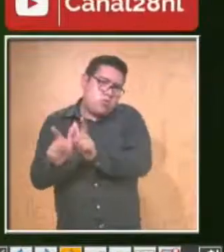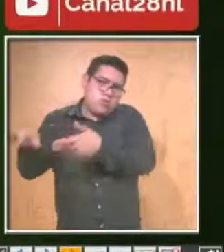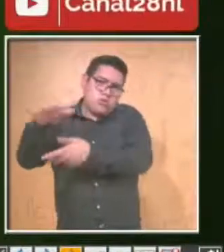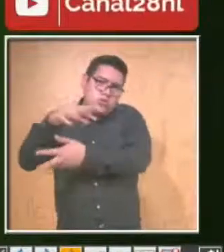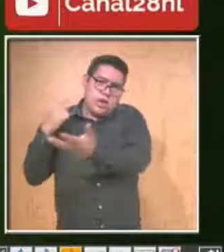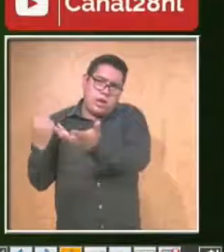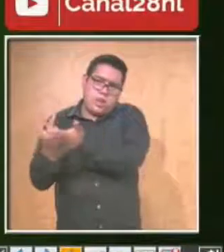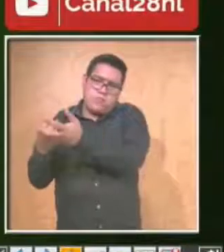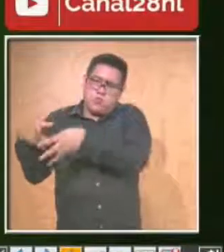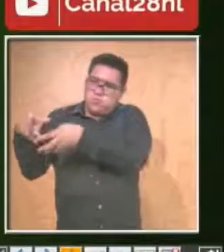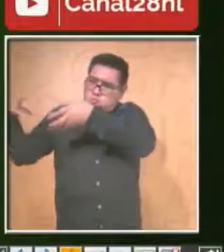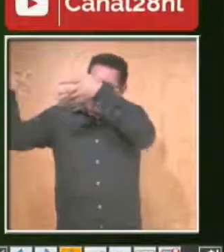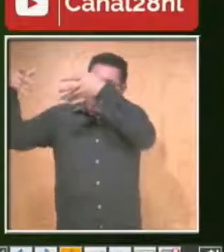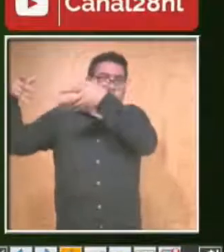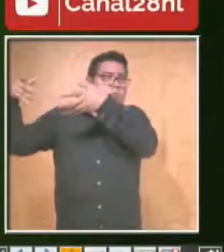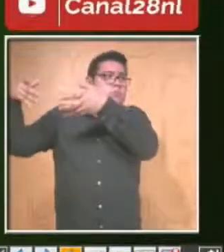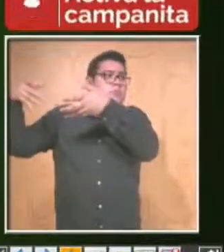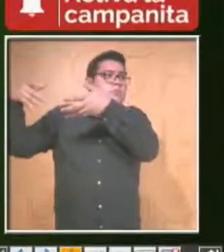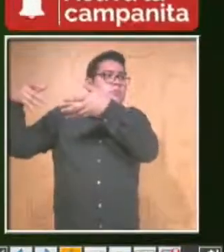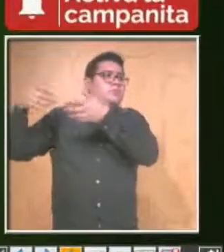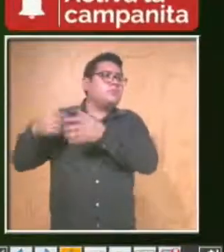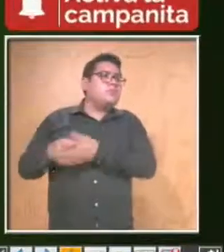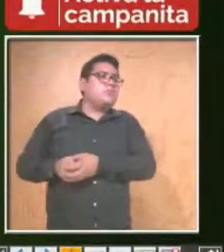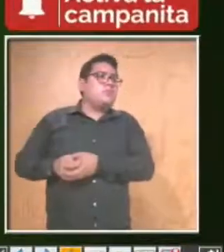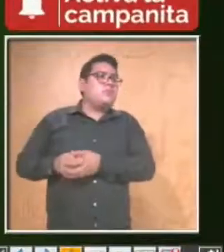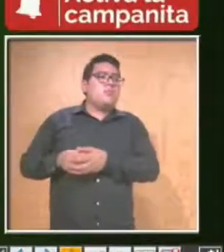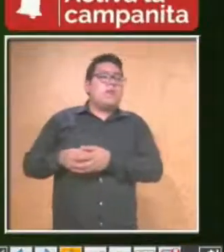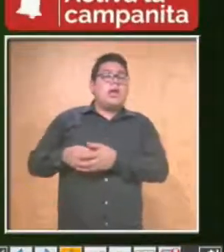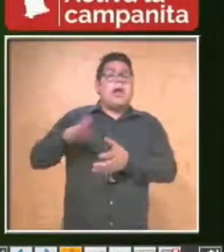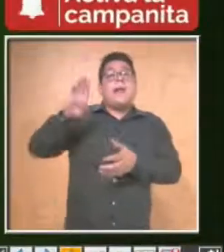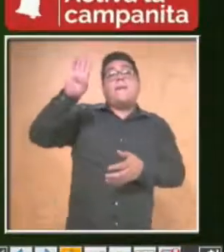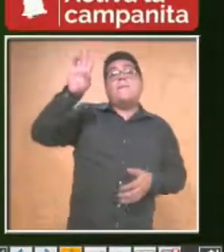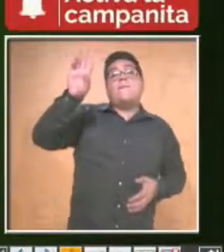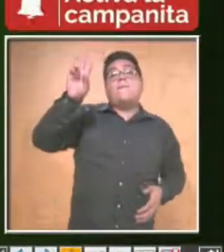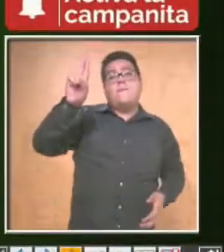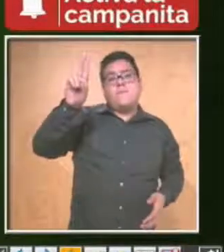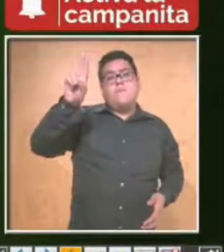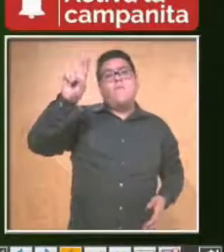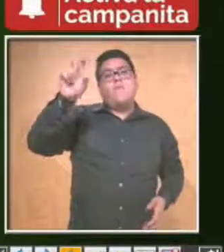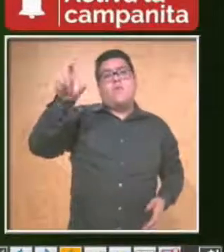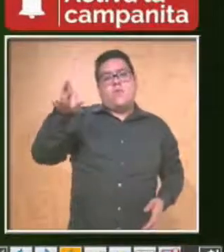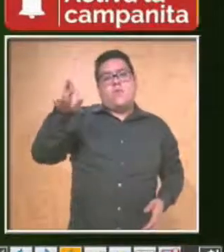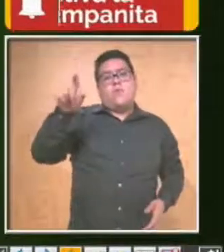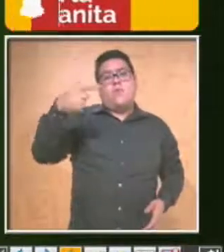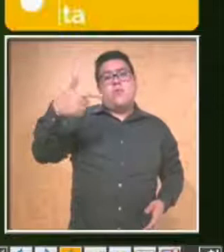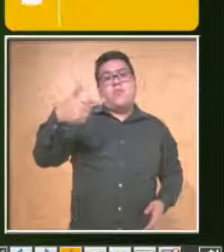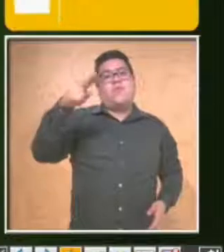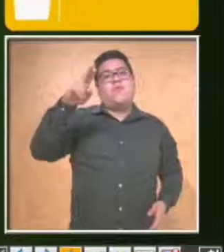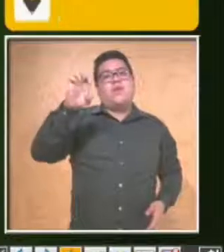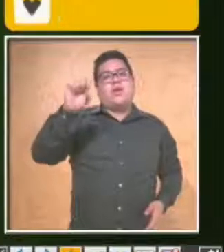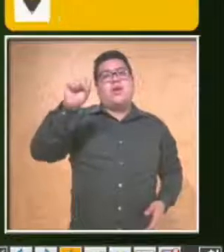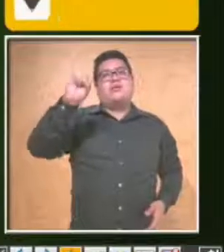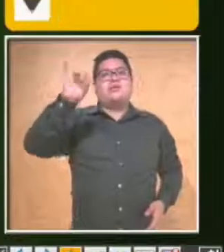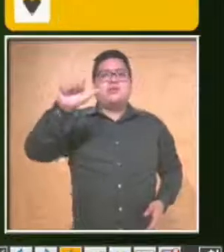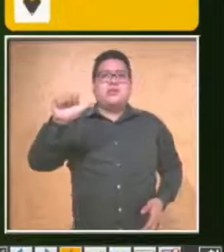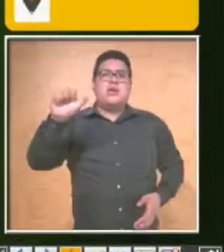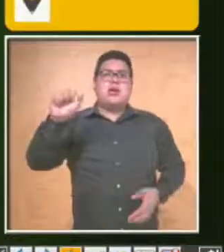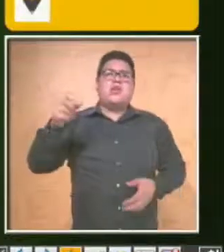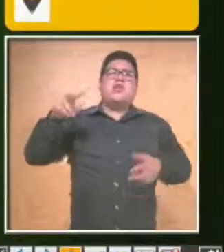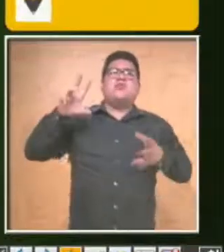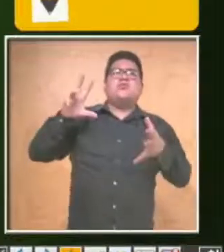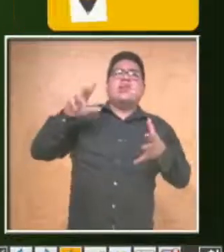ese estado llano, la que dijimos hace un momento, la burguesía, el crecimiento de esos comerciantes que